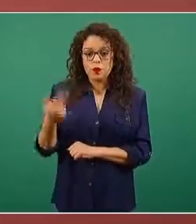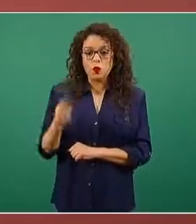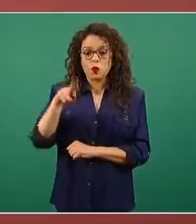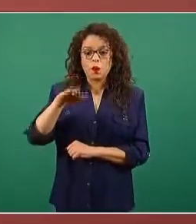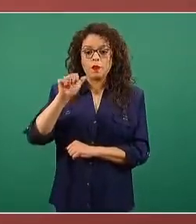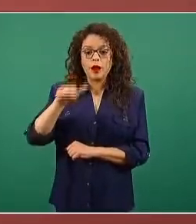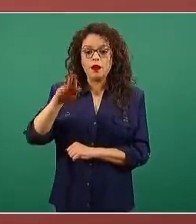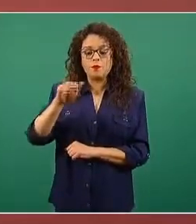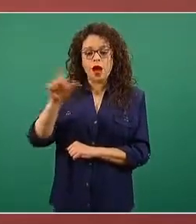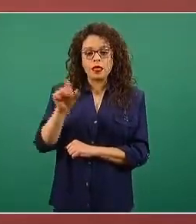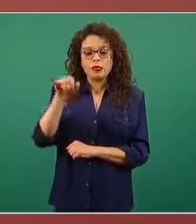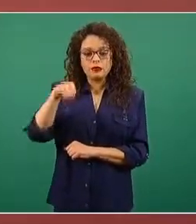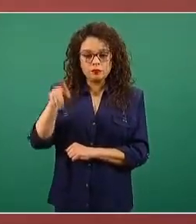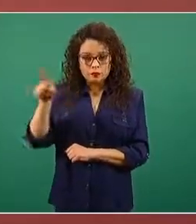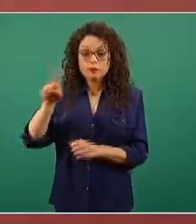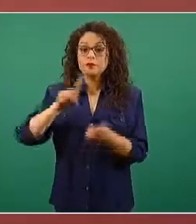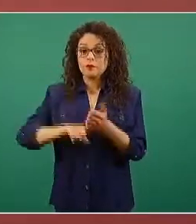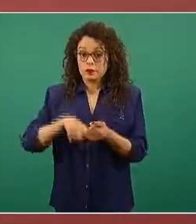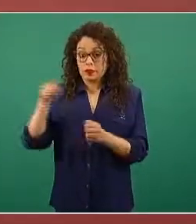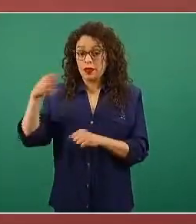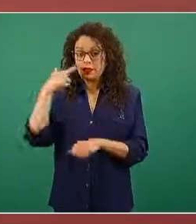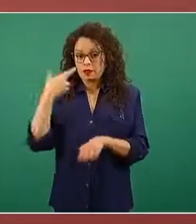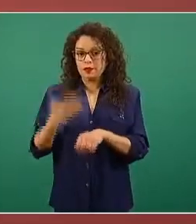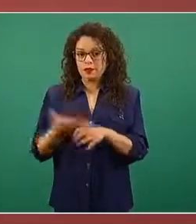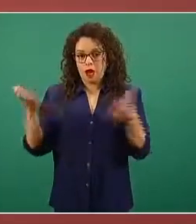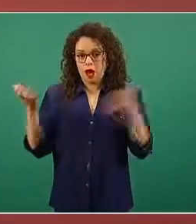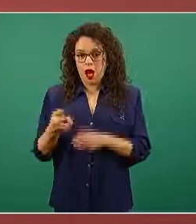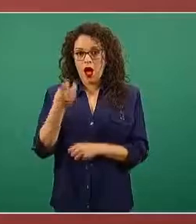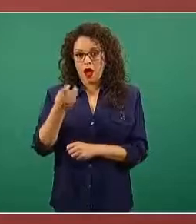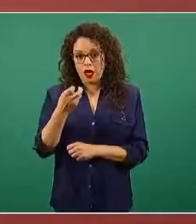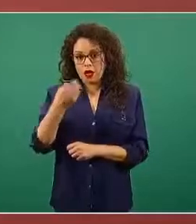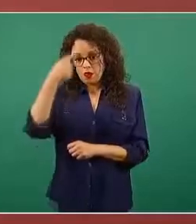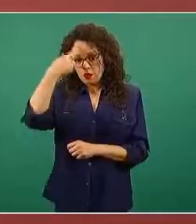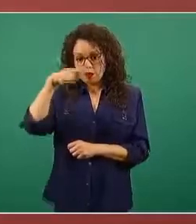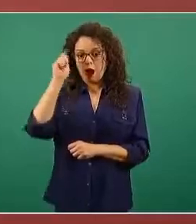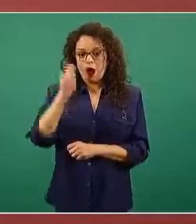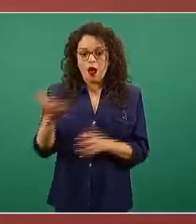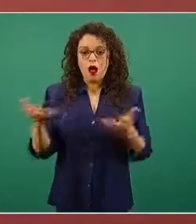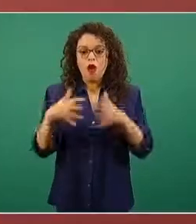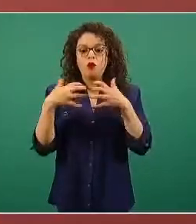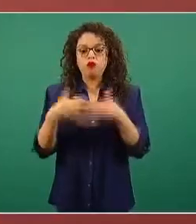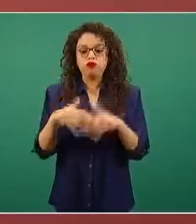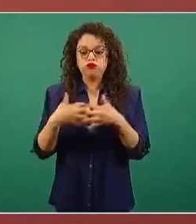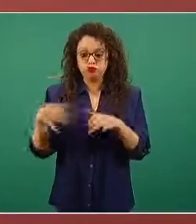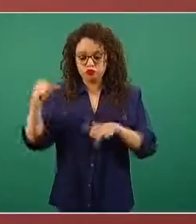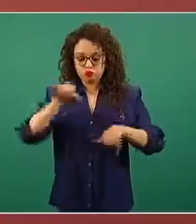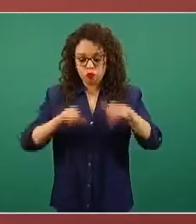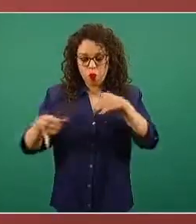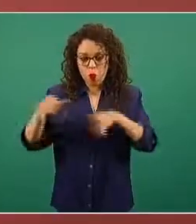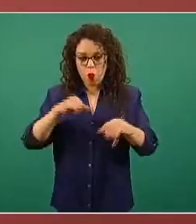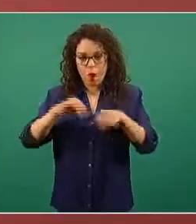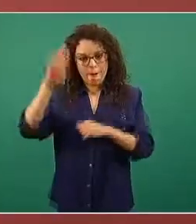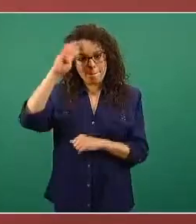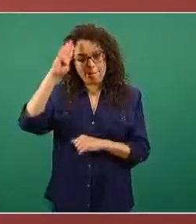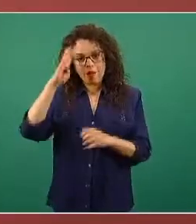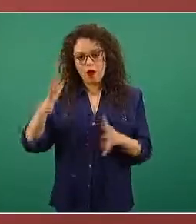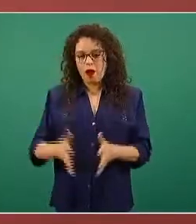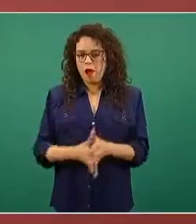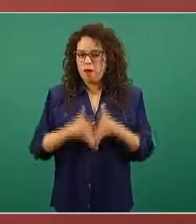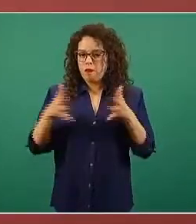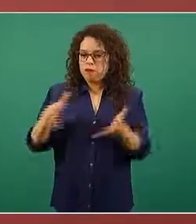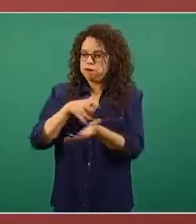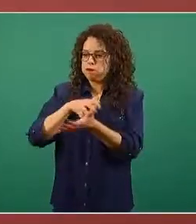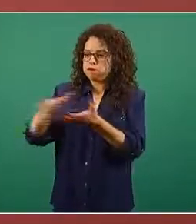Vaccine, fuera la encargada del proyecto de escalamiento de producción industrial de la vacuna que